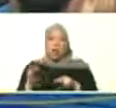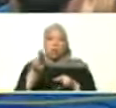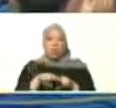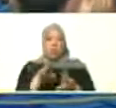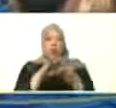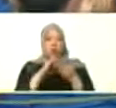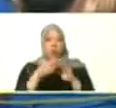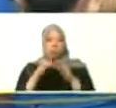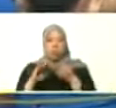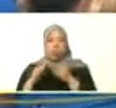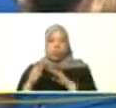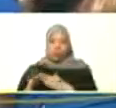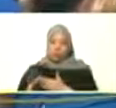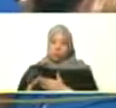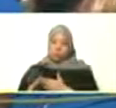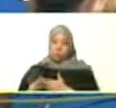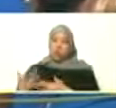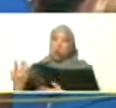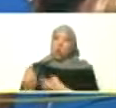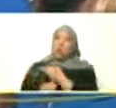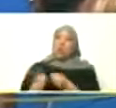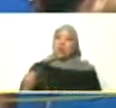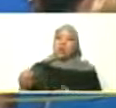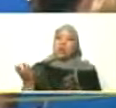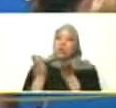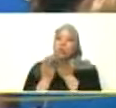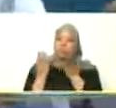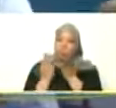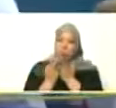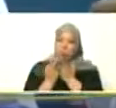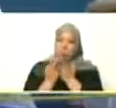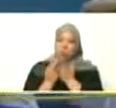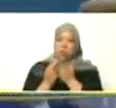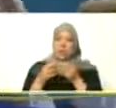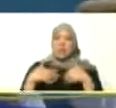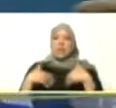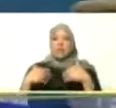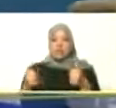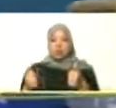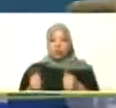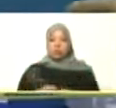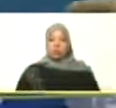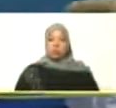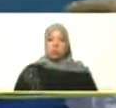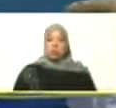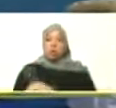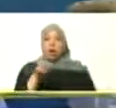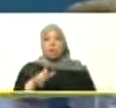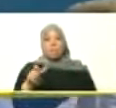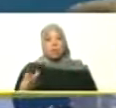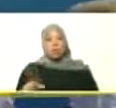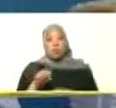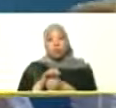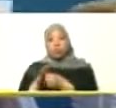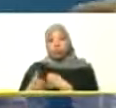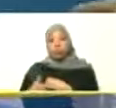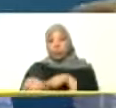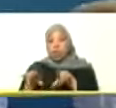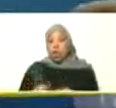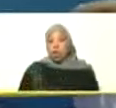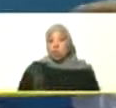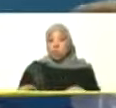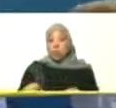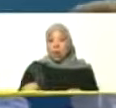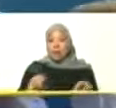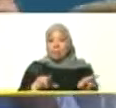comunidad, pero la abrimos como una escuela sanitaria. Aquí recibimos varios pacientes, vaciamos los salones